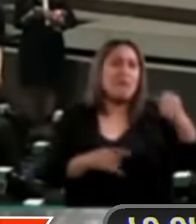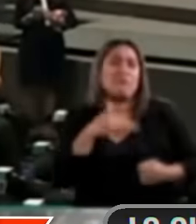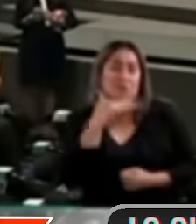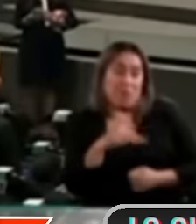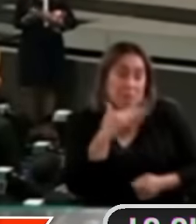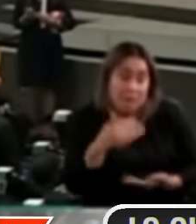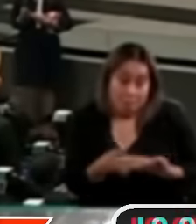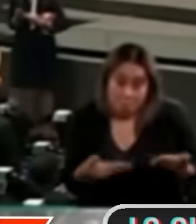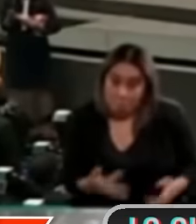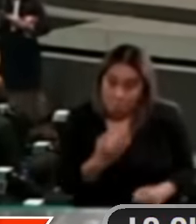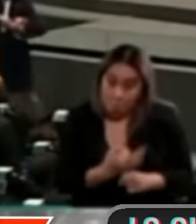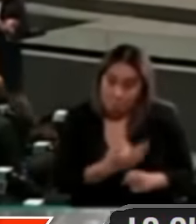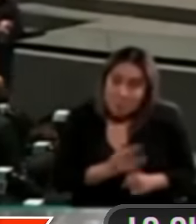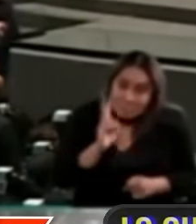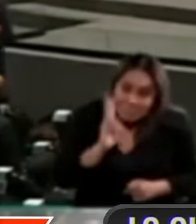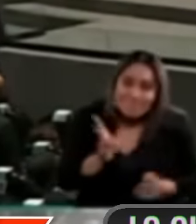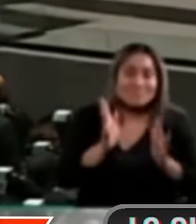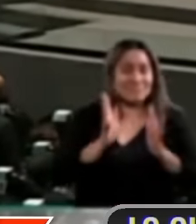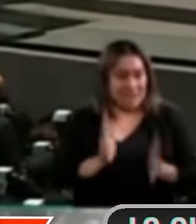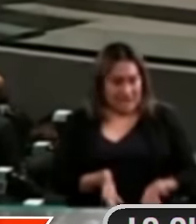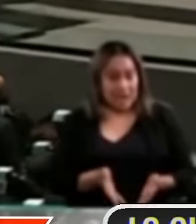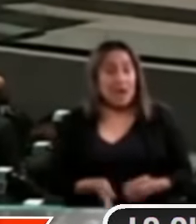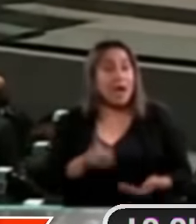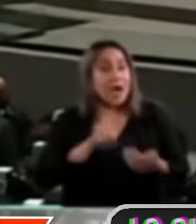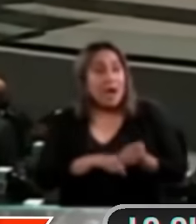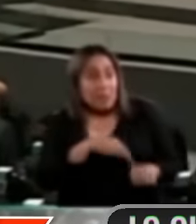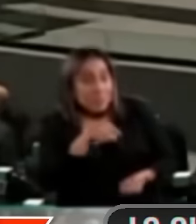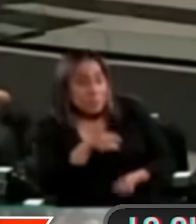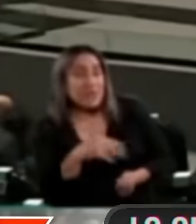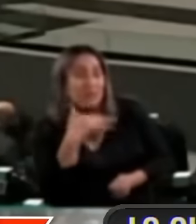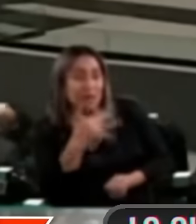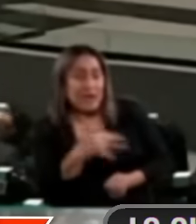acabamos de ver uno de ellos. Este fraude que